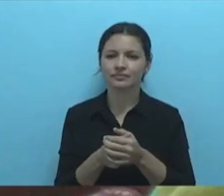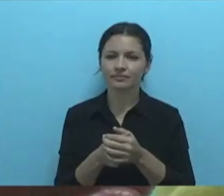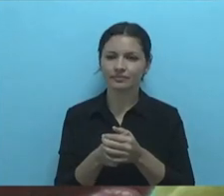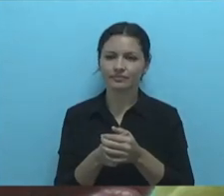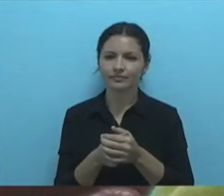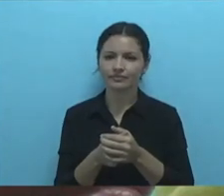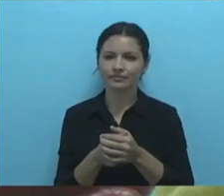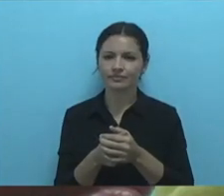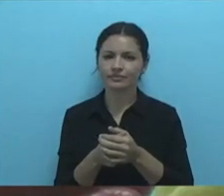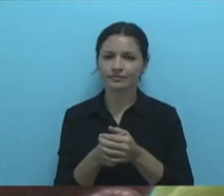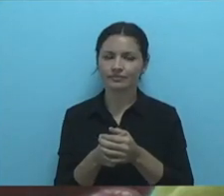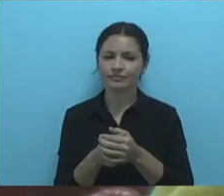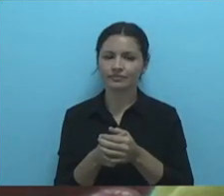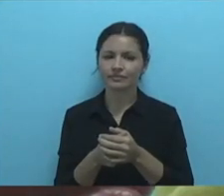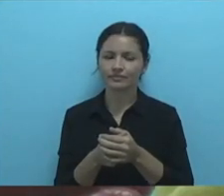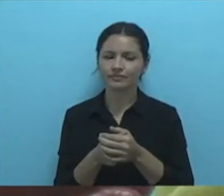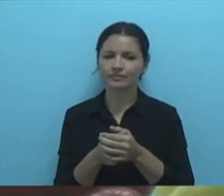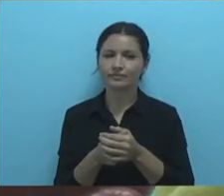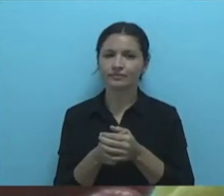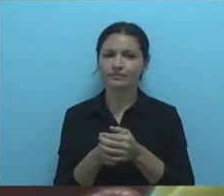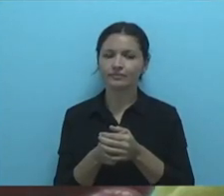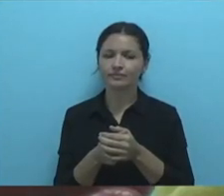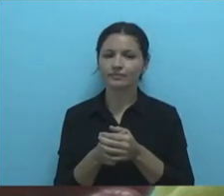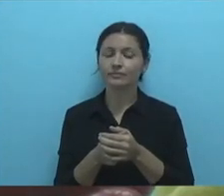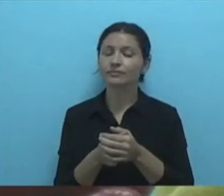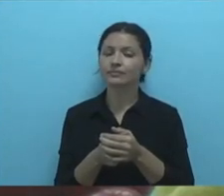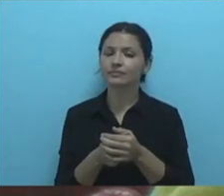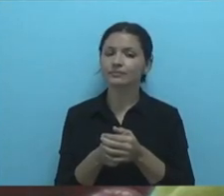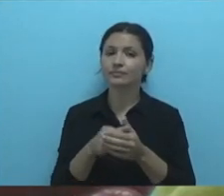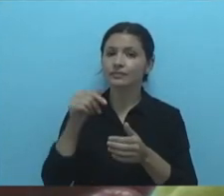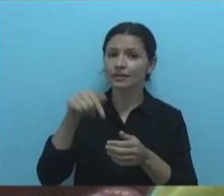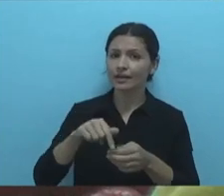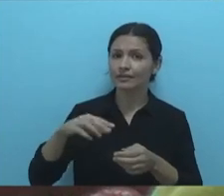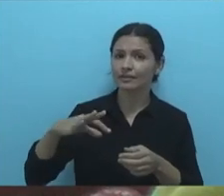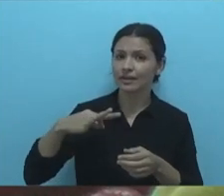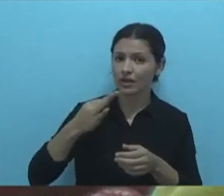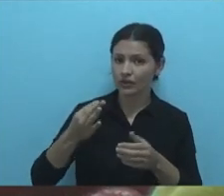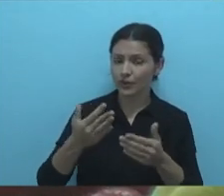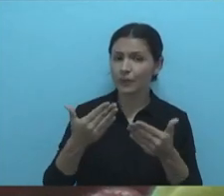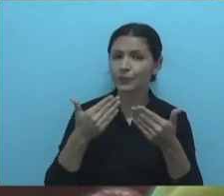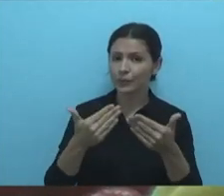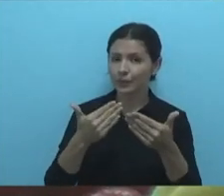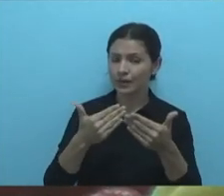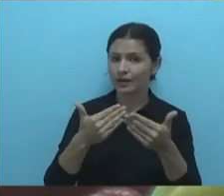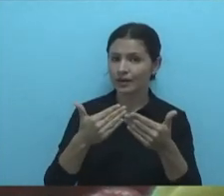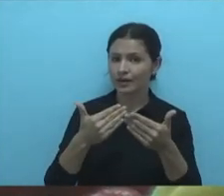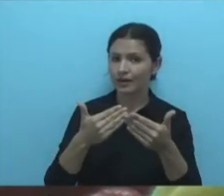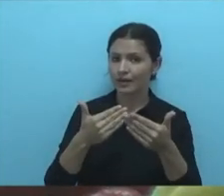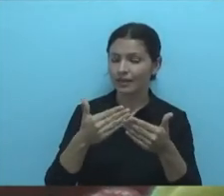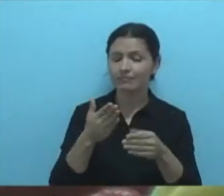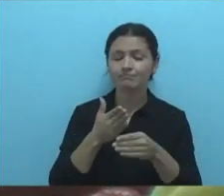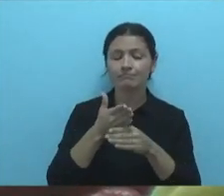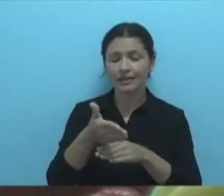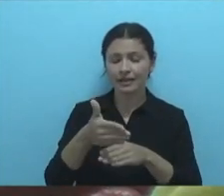determina que para esta elección van a poder salir de esa discriminación